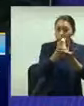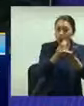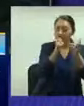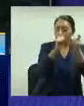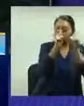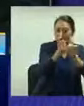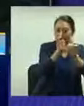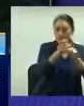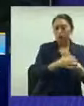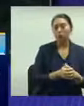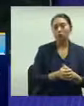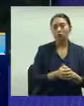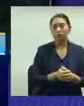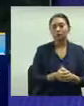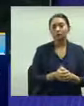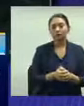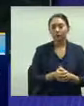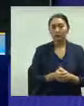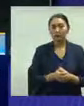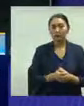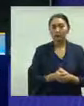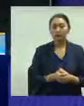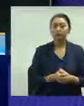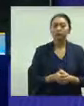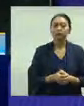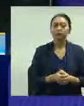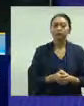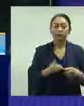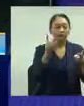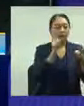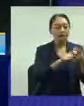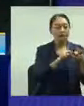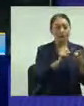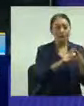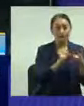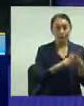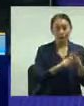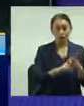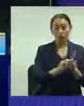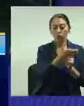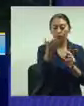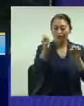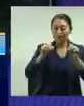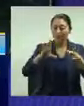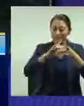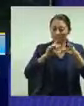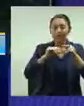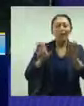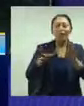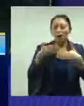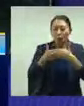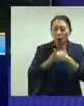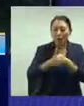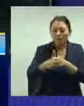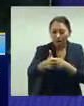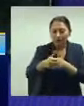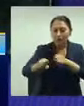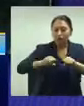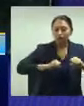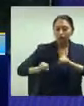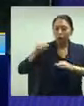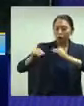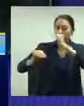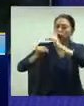oportunidad de ampliarse en la que usted considere apropiado. La segunda es, nos pudiera comentar cómo va el avance de la ejecución de la construcción